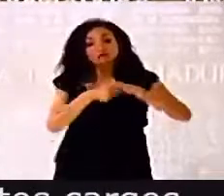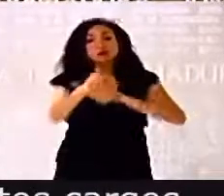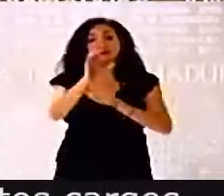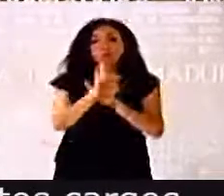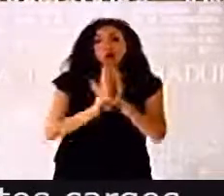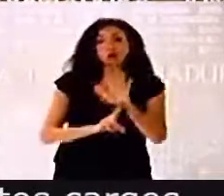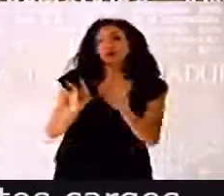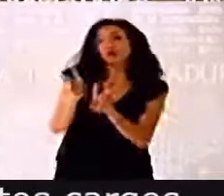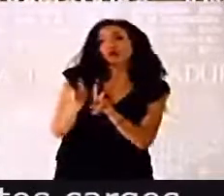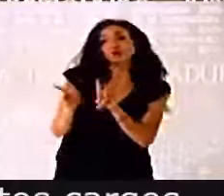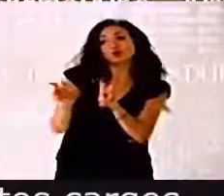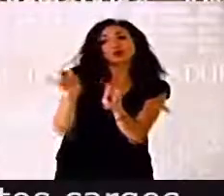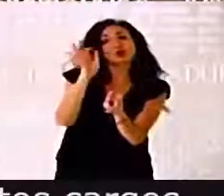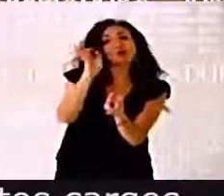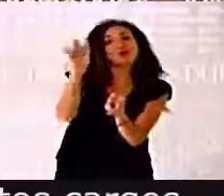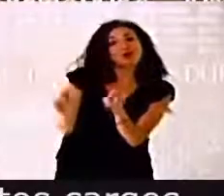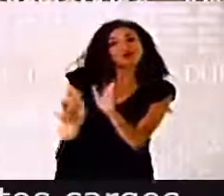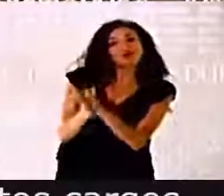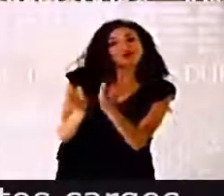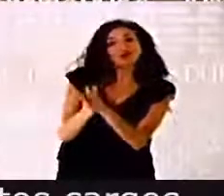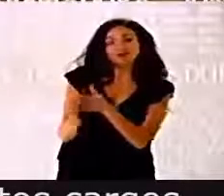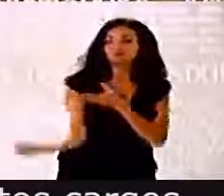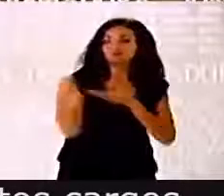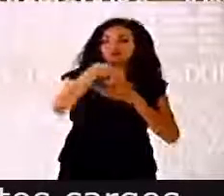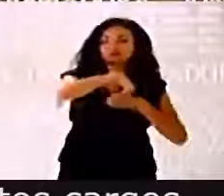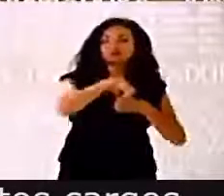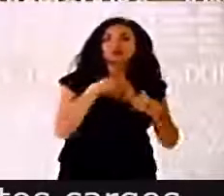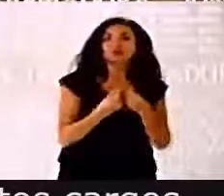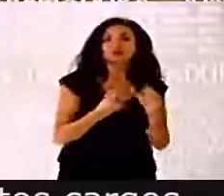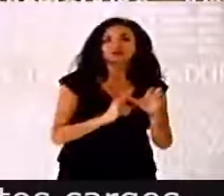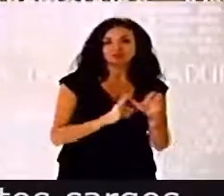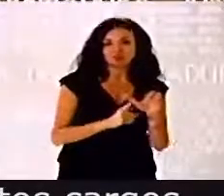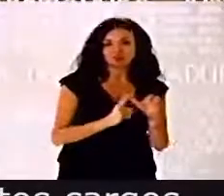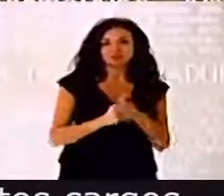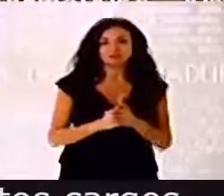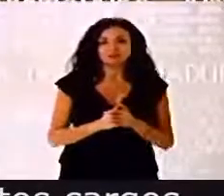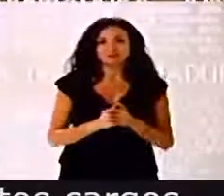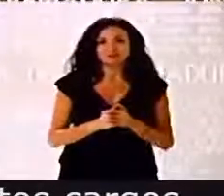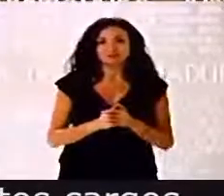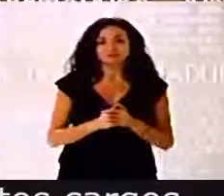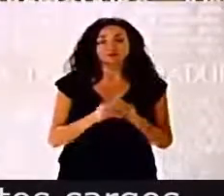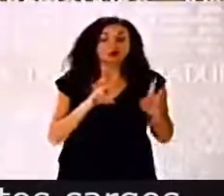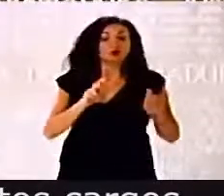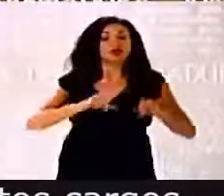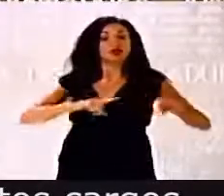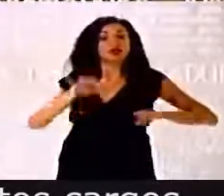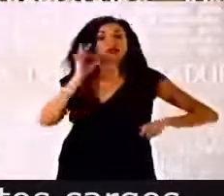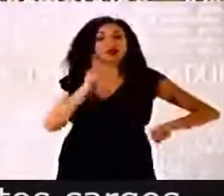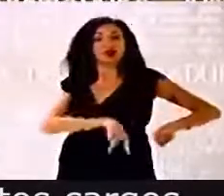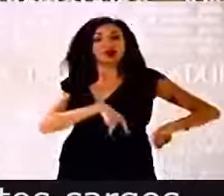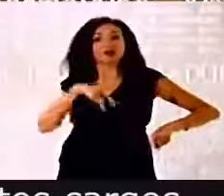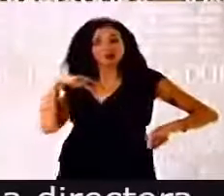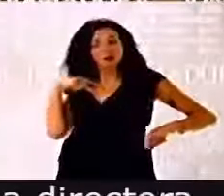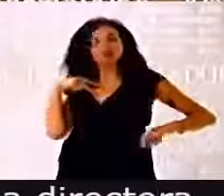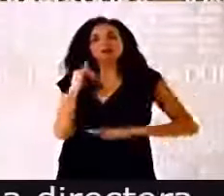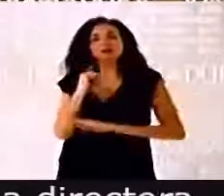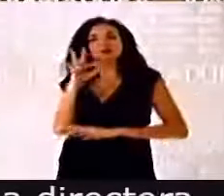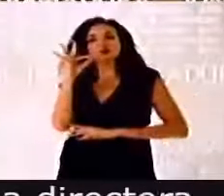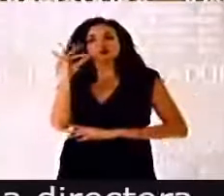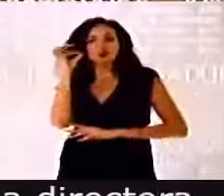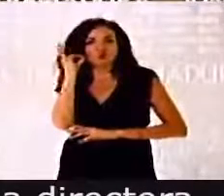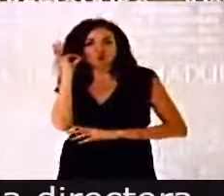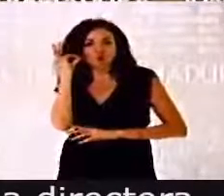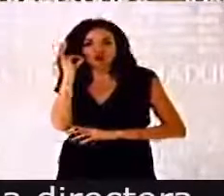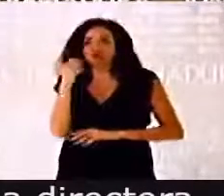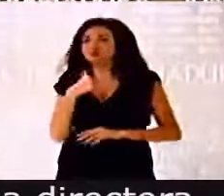esta nueva compañera que viene a formar parte de la Junta de Extremadura, la nueva directora general del Instituto de la Mujer. Mi